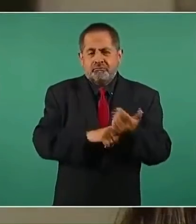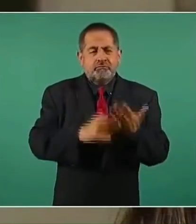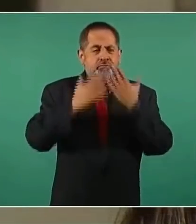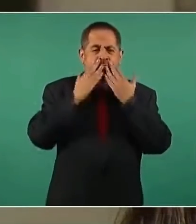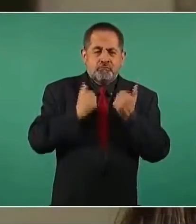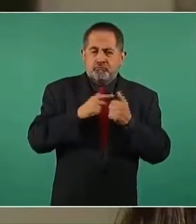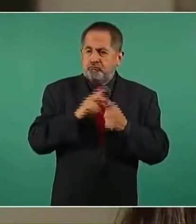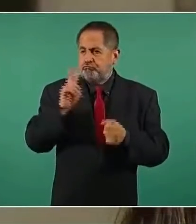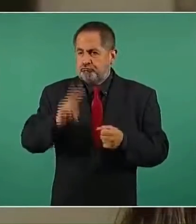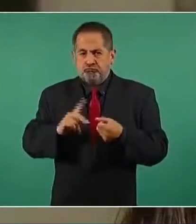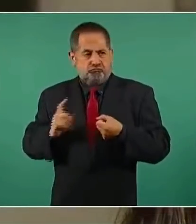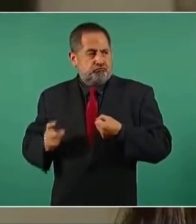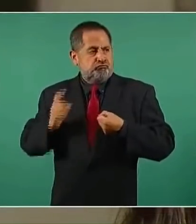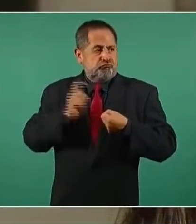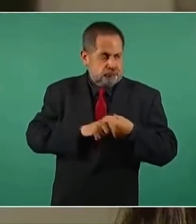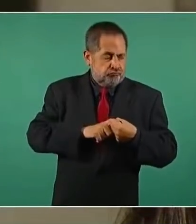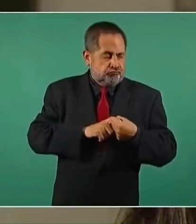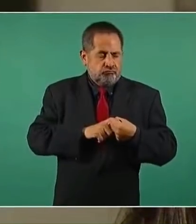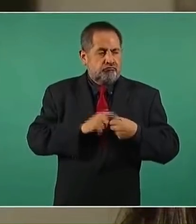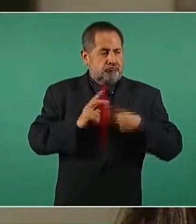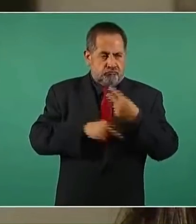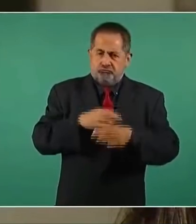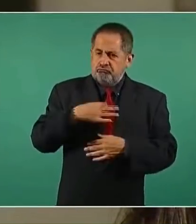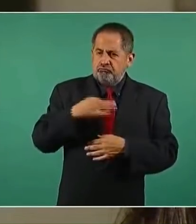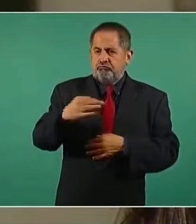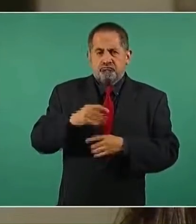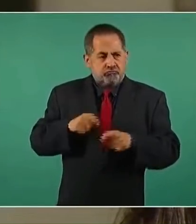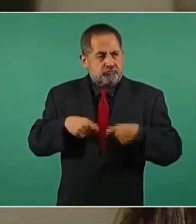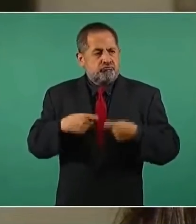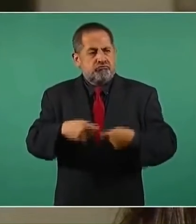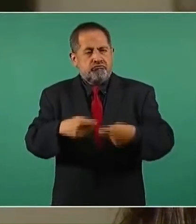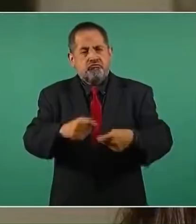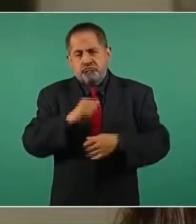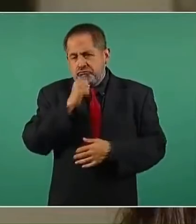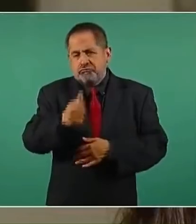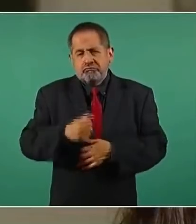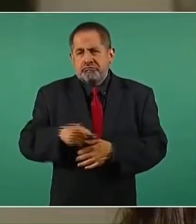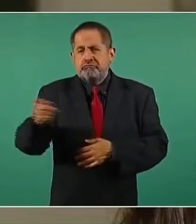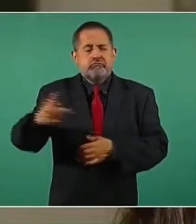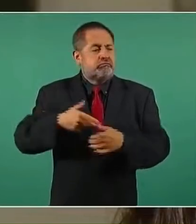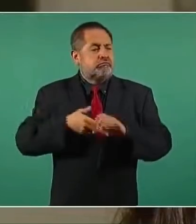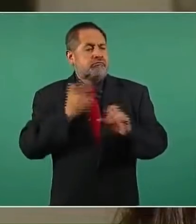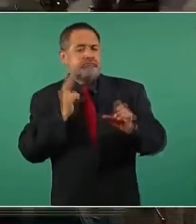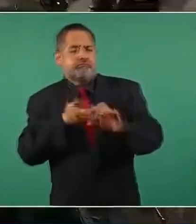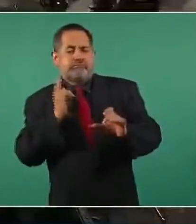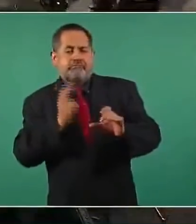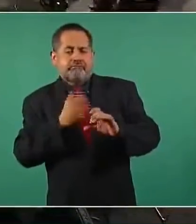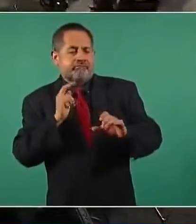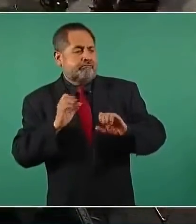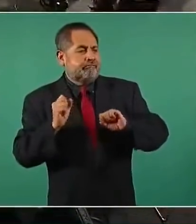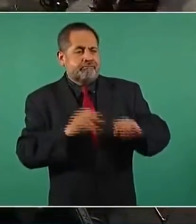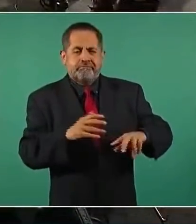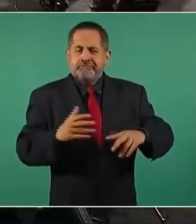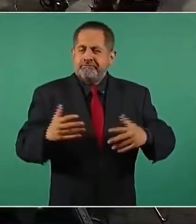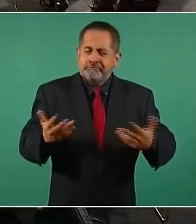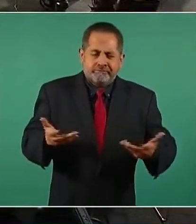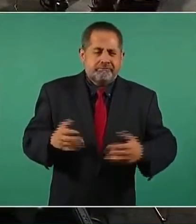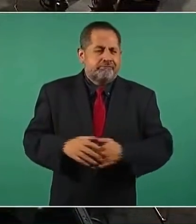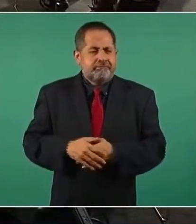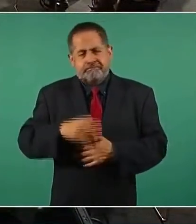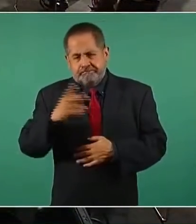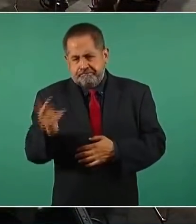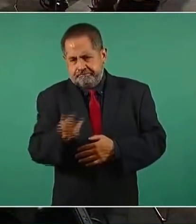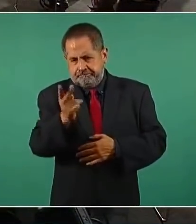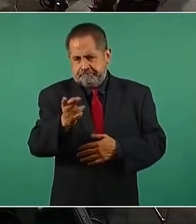con la militancia necesaria para seguir manteniendo el registro porque el pueblo poco a poco les ha dado la espalda. Presidente, la pregunta